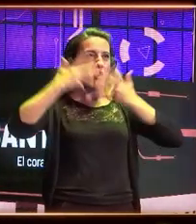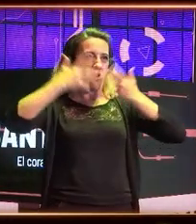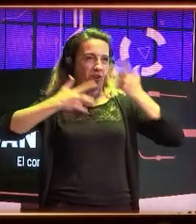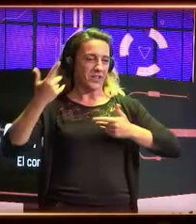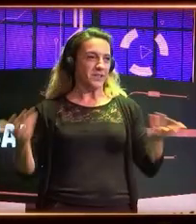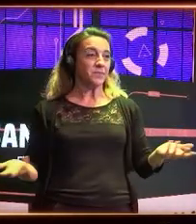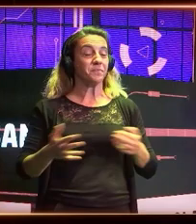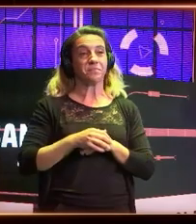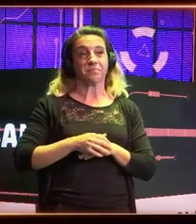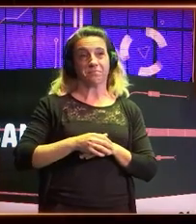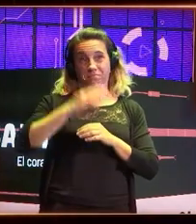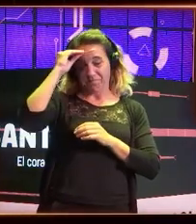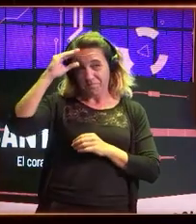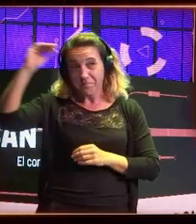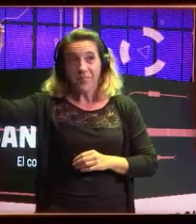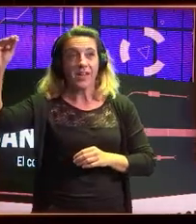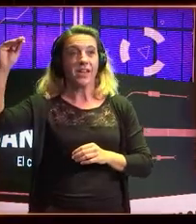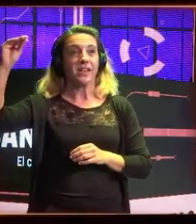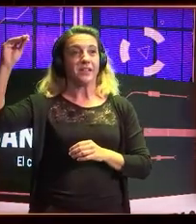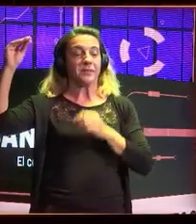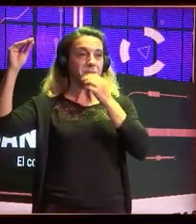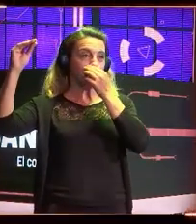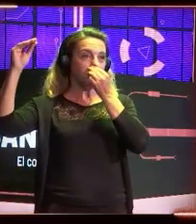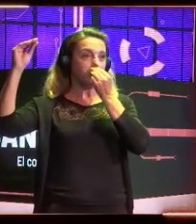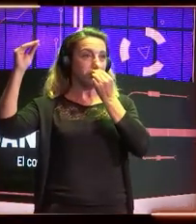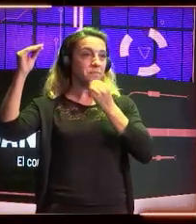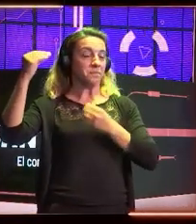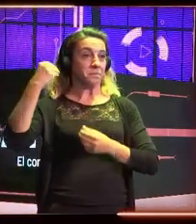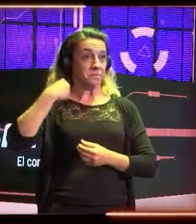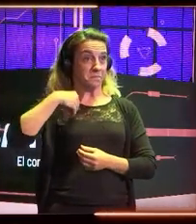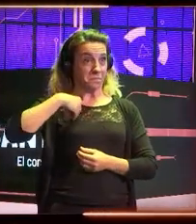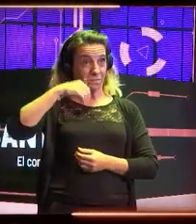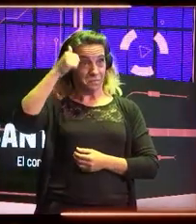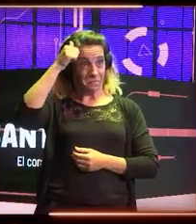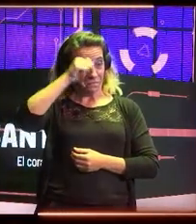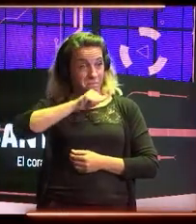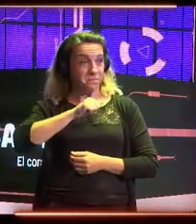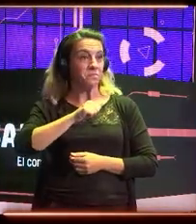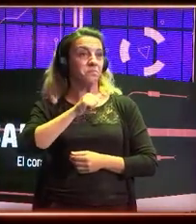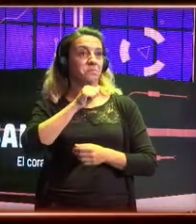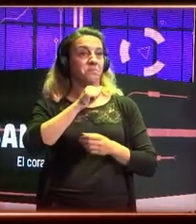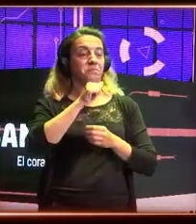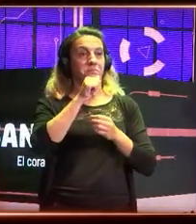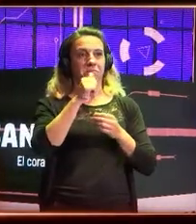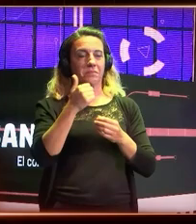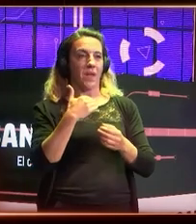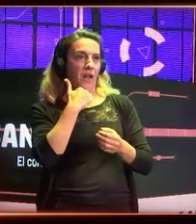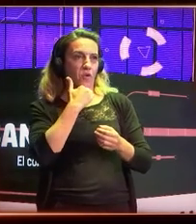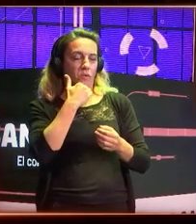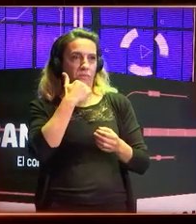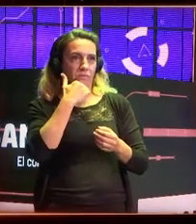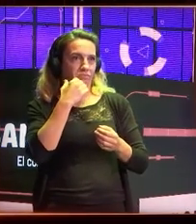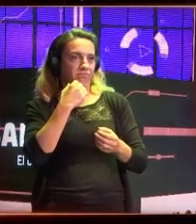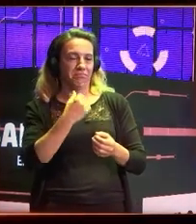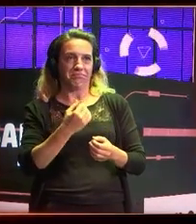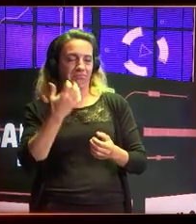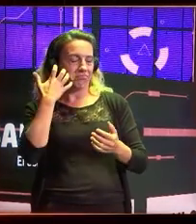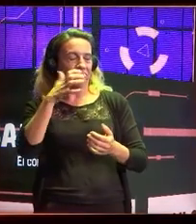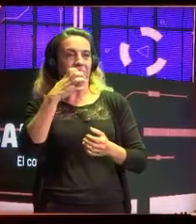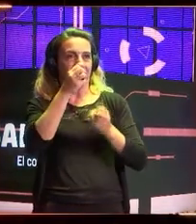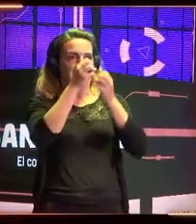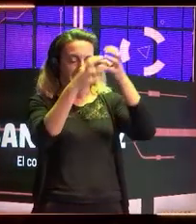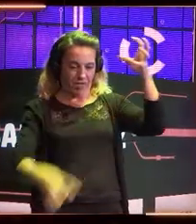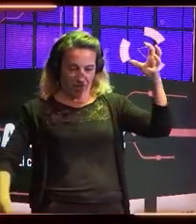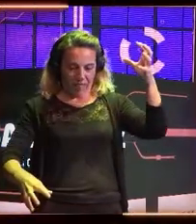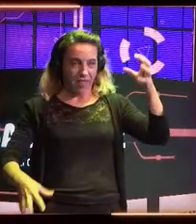genio Newton una de las cosas grandes que hizo fue la gravedad pero la gravedad a mí me emociona demasiado por la palabra que